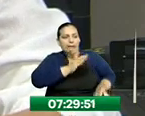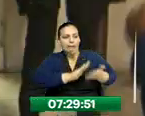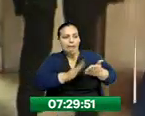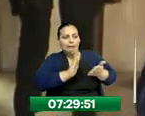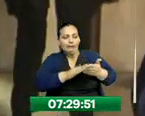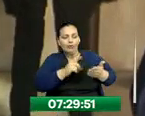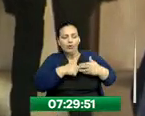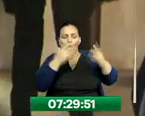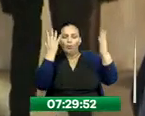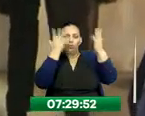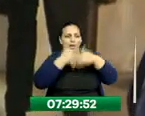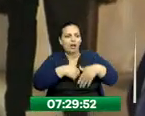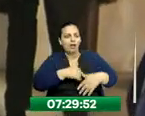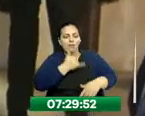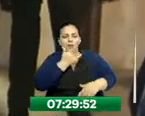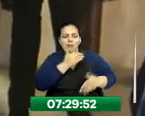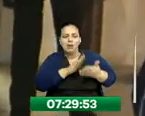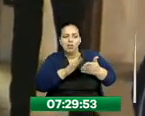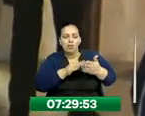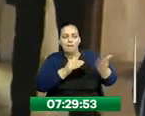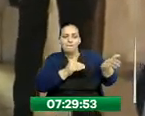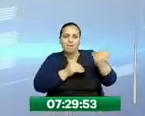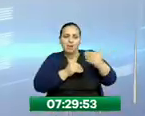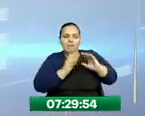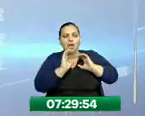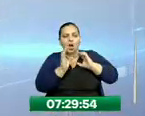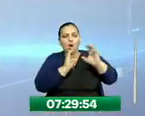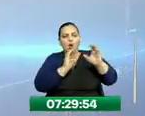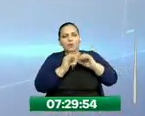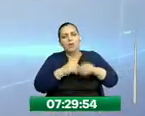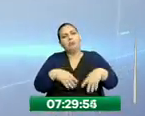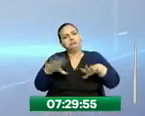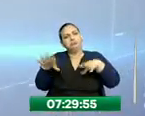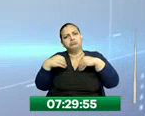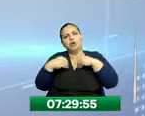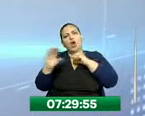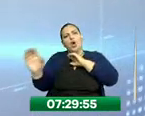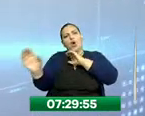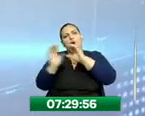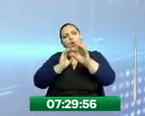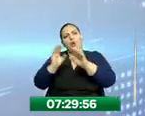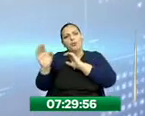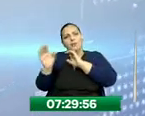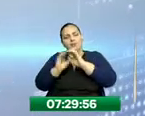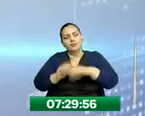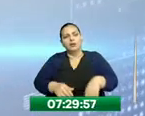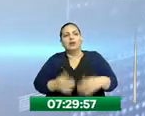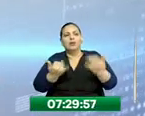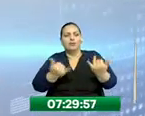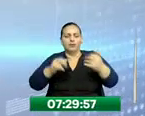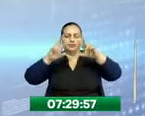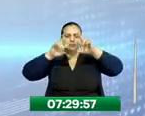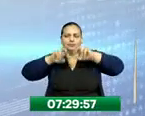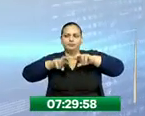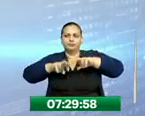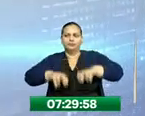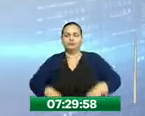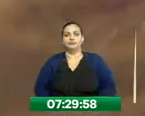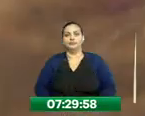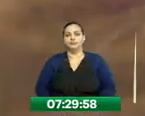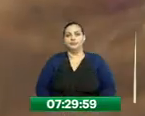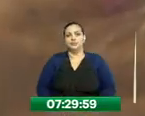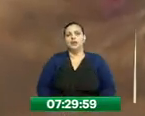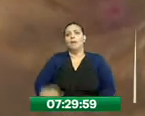investigaciones. Además, pide que las investigaciones no sean direccionadas hacia él, sino hacia el piloto prófugo Franklin Lara Sarmiento, con